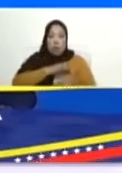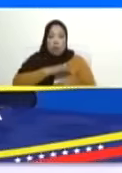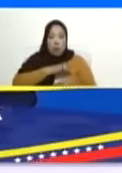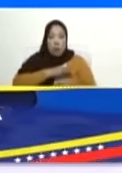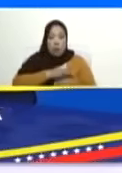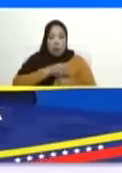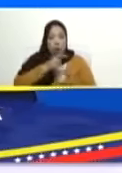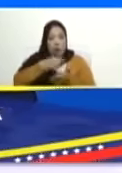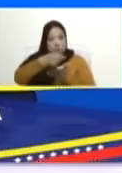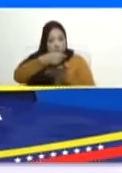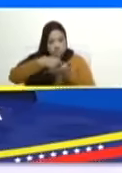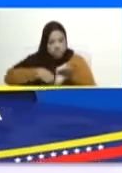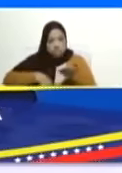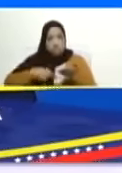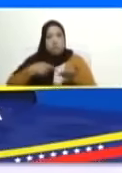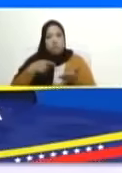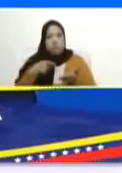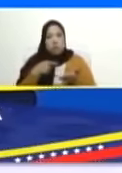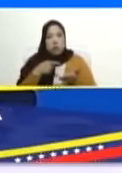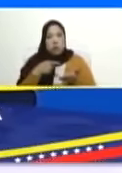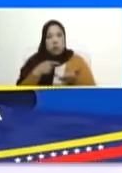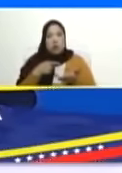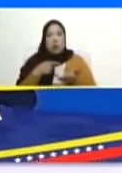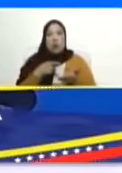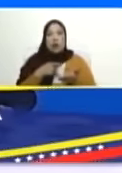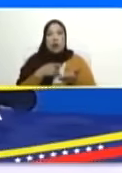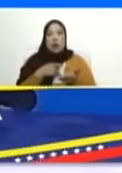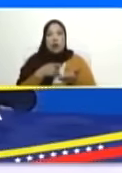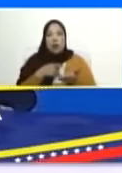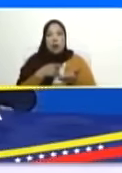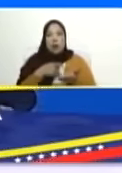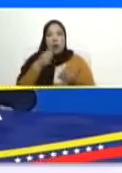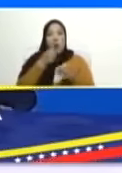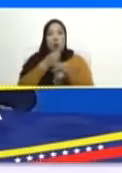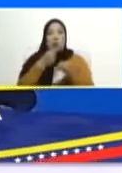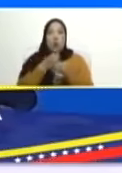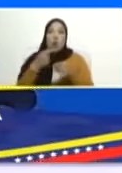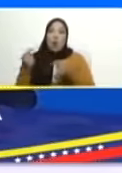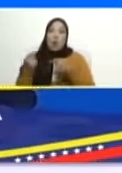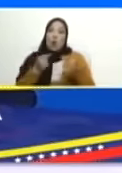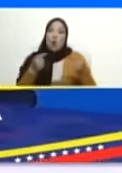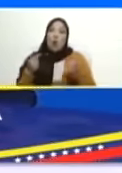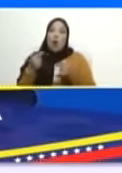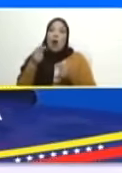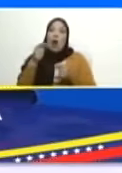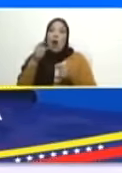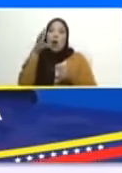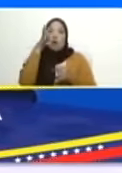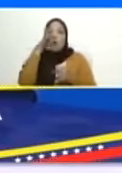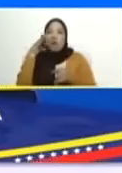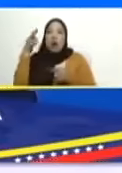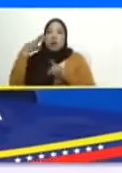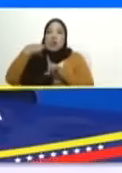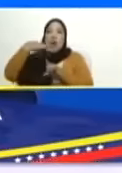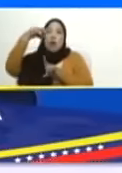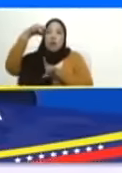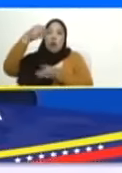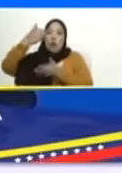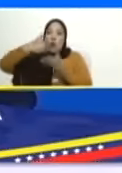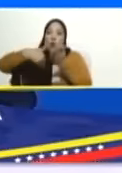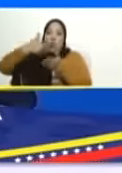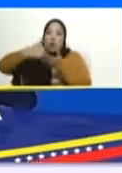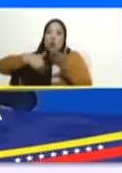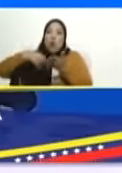firma de que el Tratado Arbitral de París era principalmente